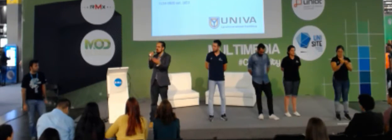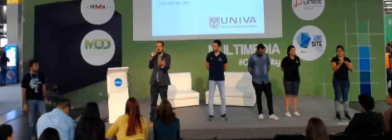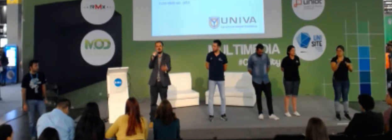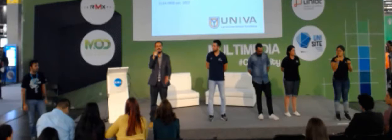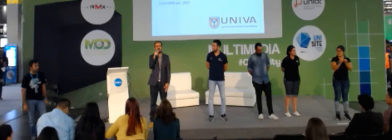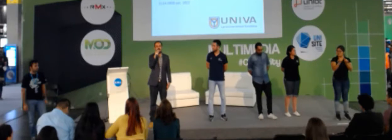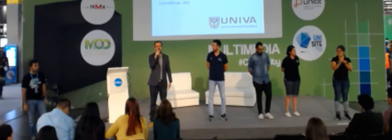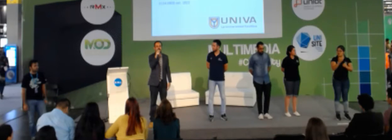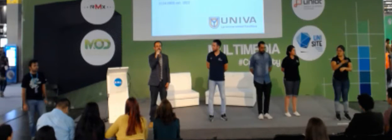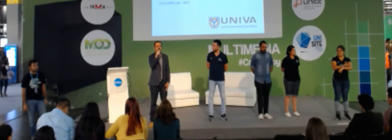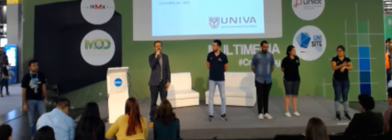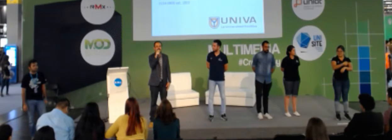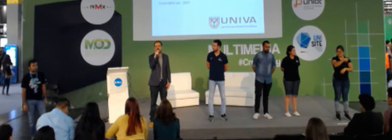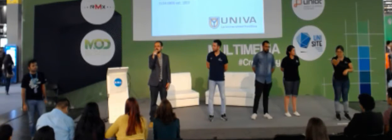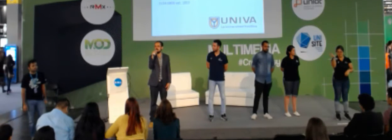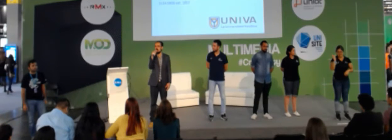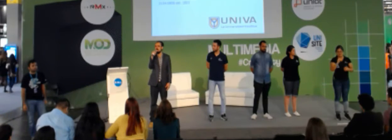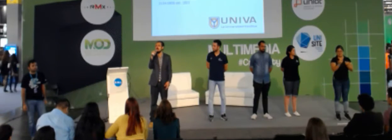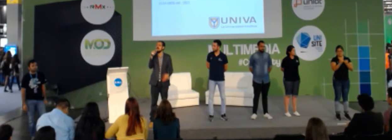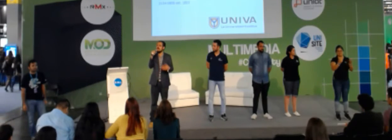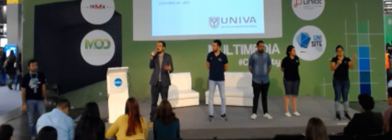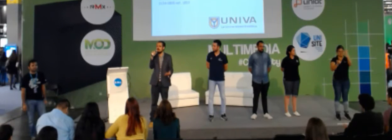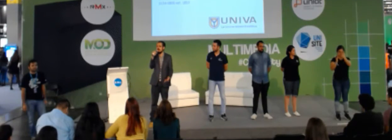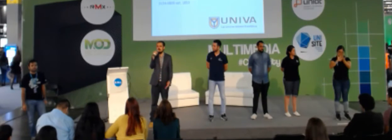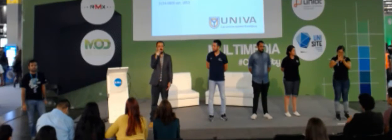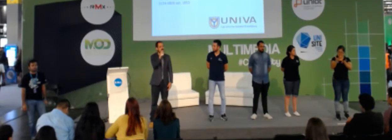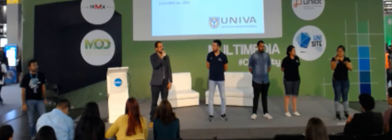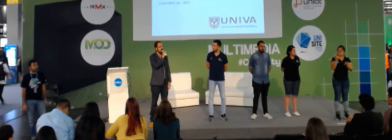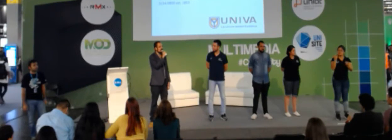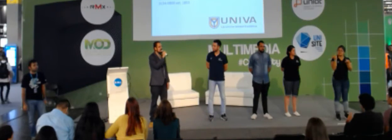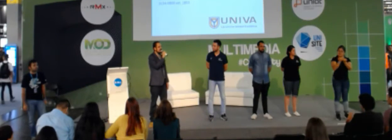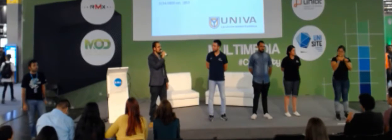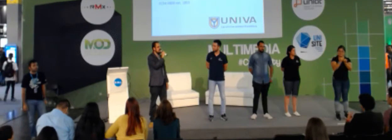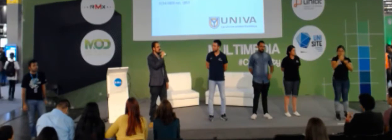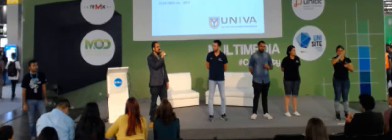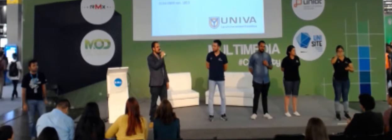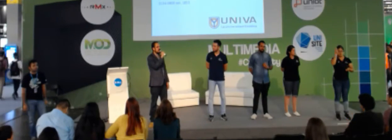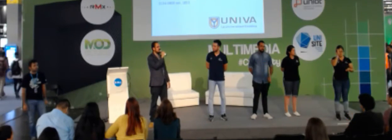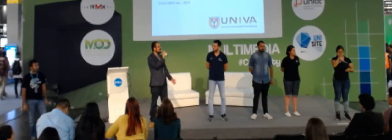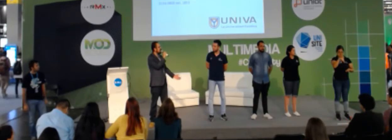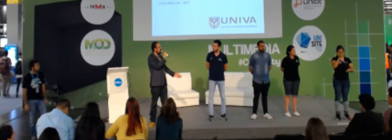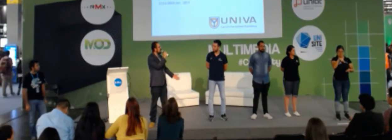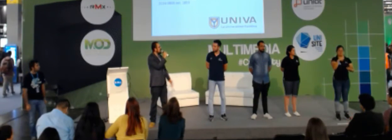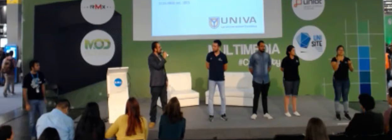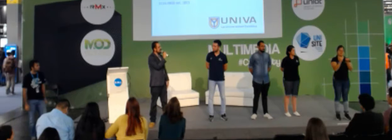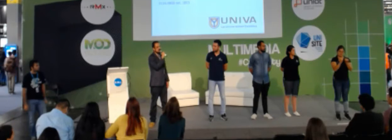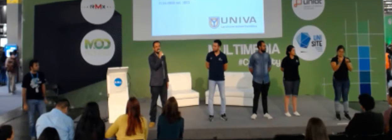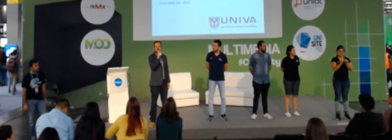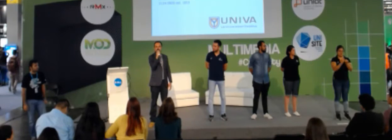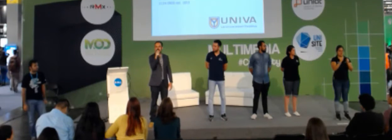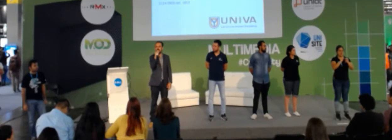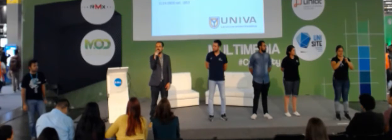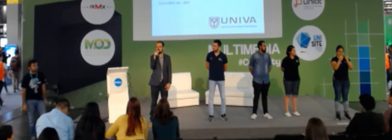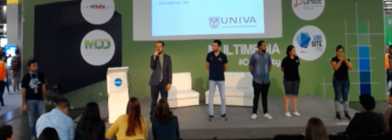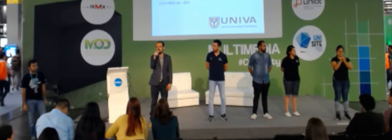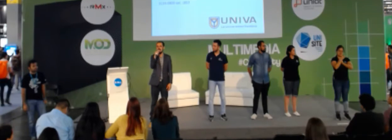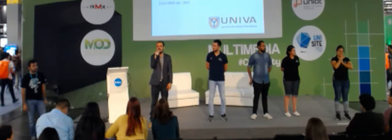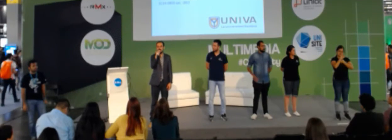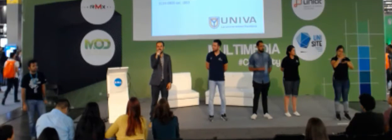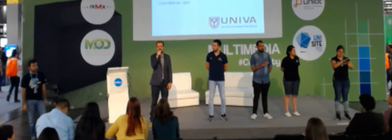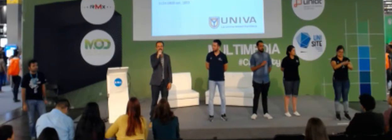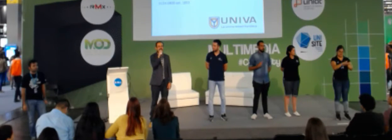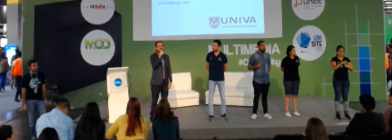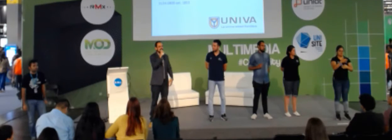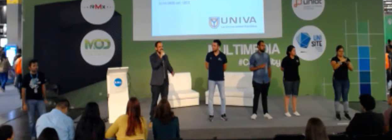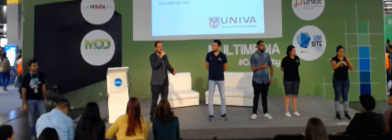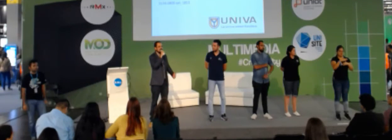a los compañeros que hacen posible esta transmisión, y también a la Universidad del Valle de Atemajac y desde luego a la Asociación Civil Educación